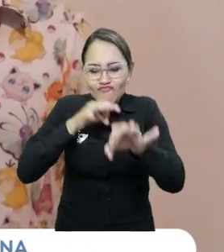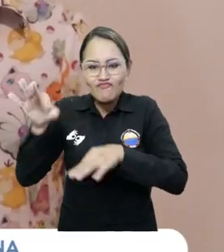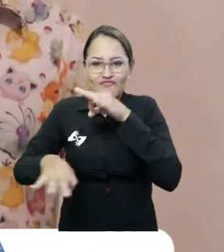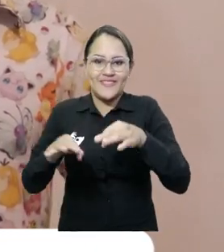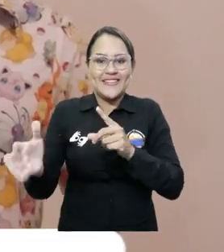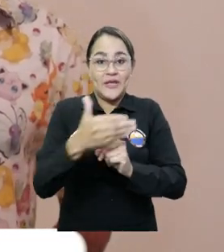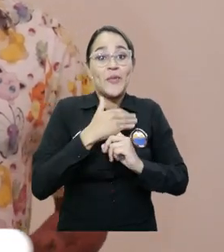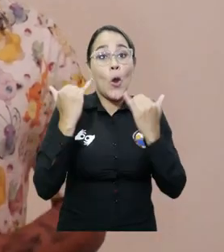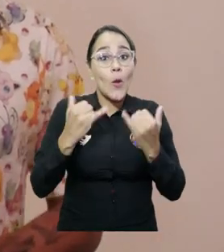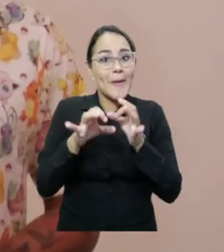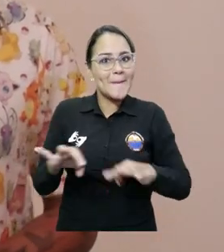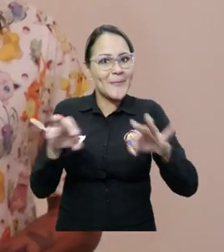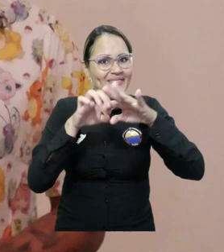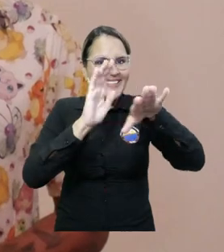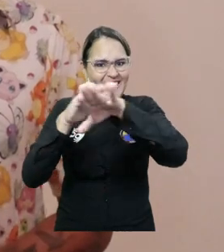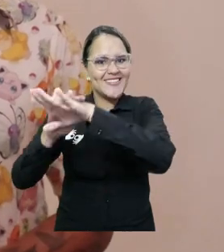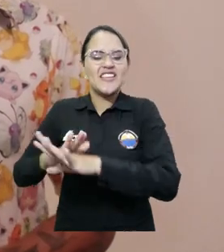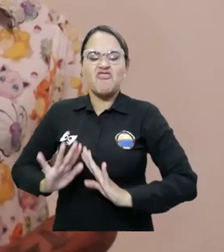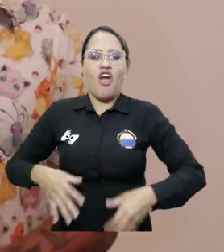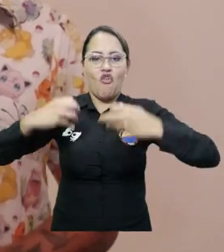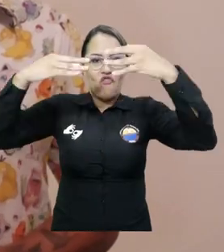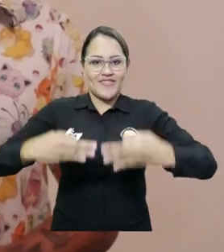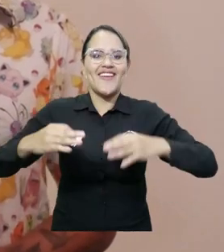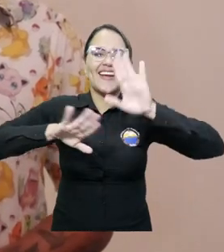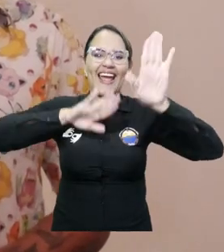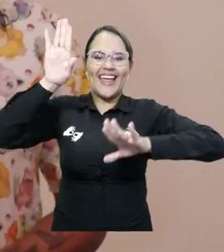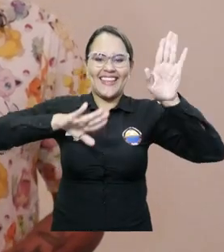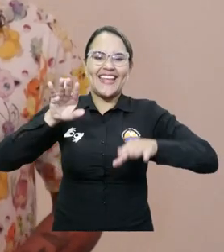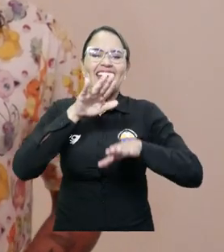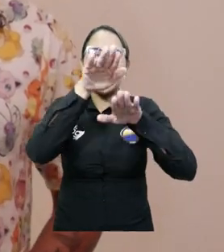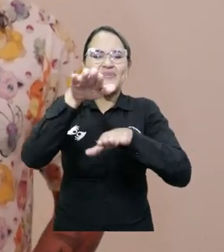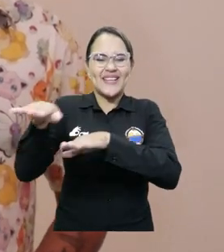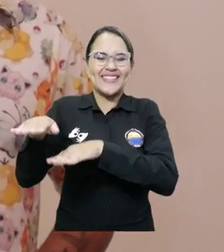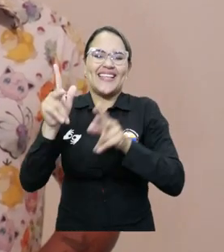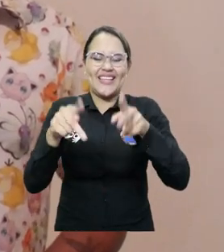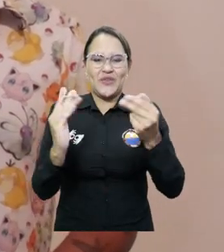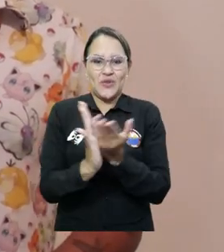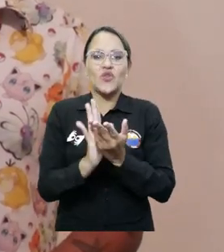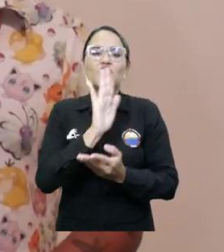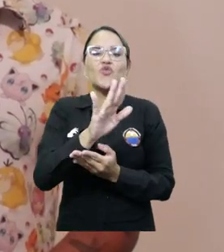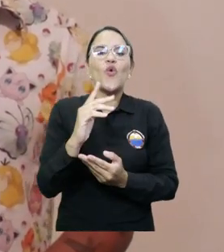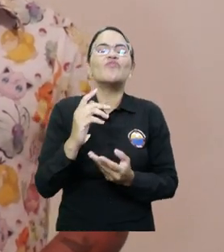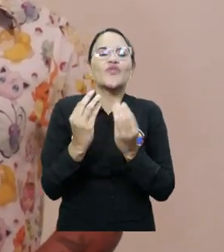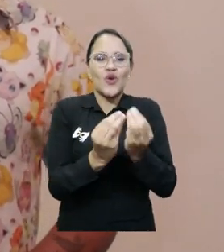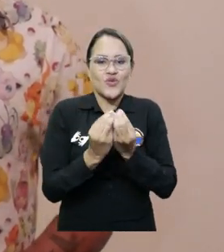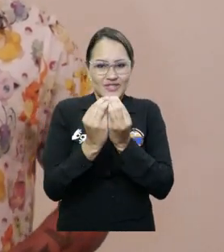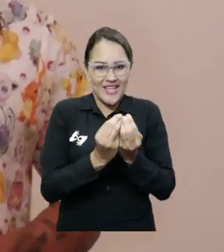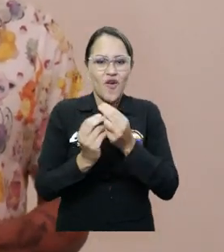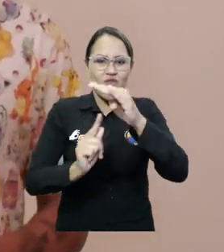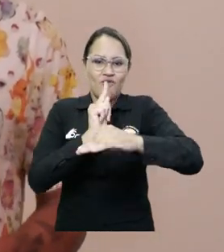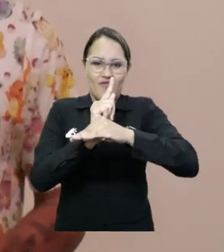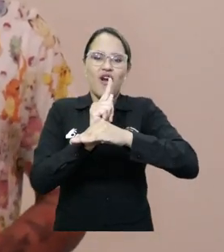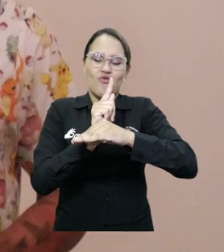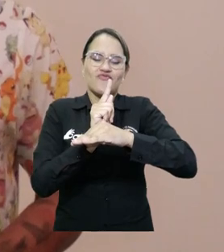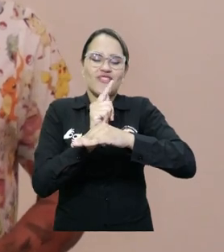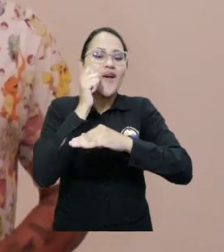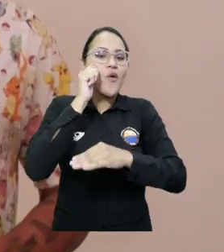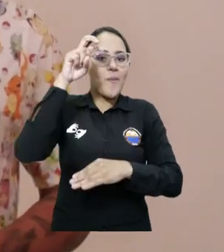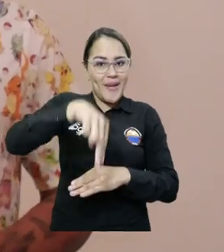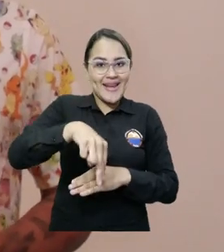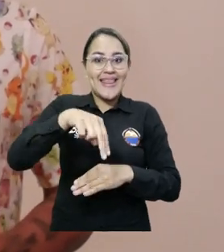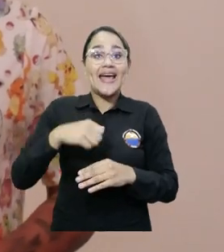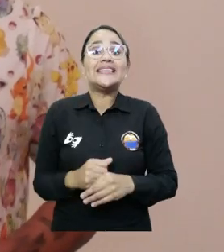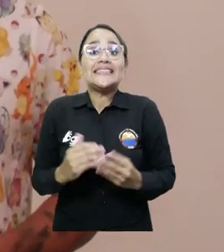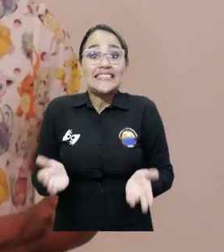queremos darle la importante noticia de que oficialmente somos candidatos a representación estudiantil ante el Consejo de Facultad de Humanidades. Y que hemos liderado espacios